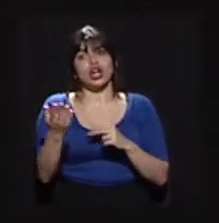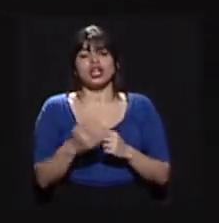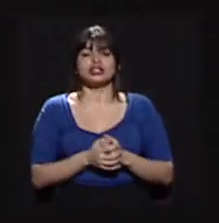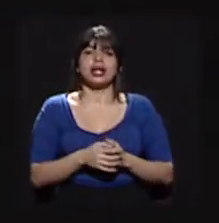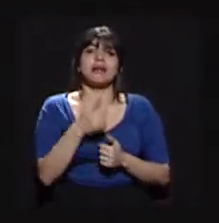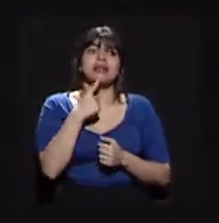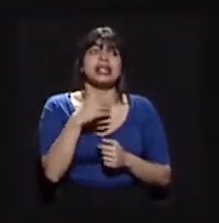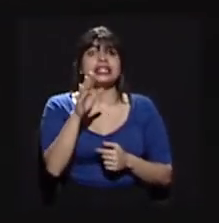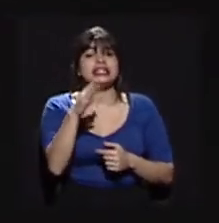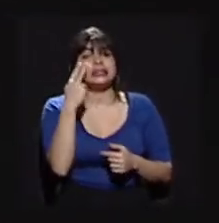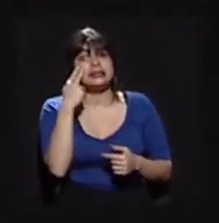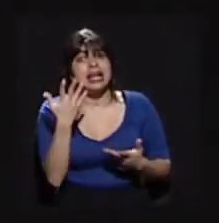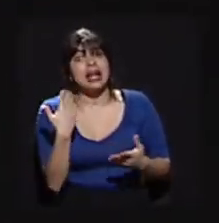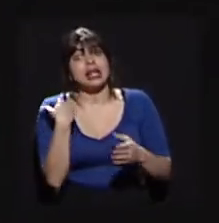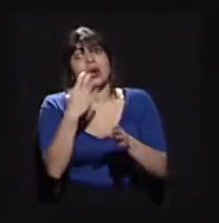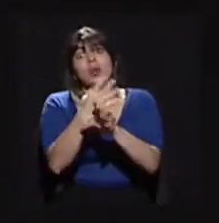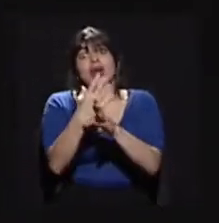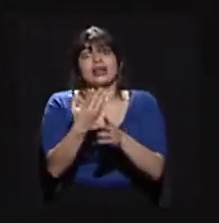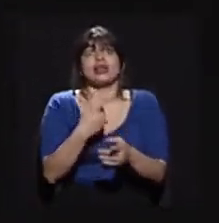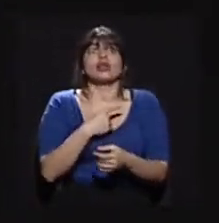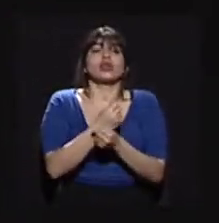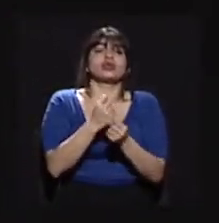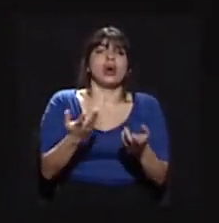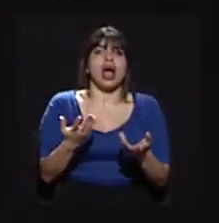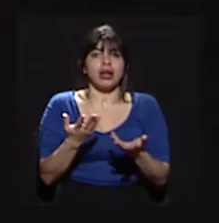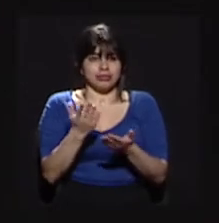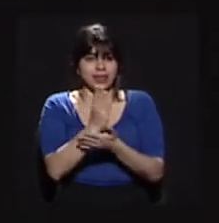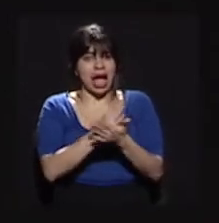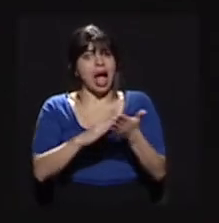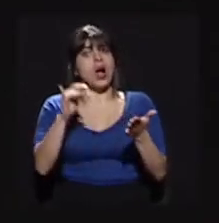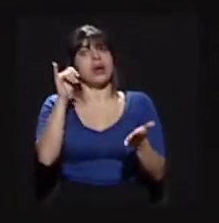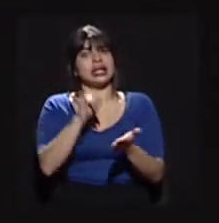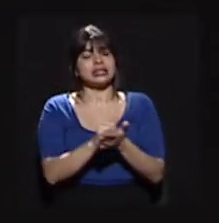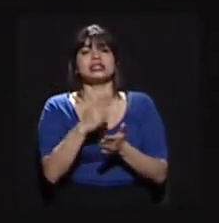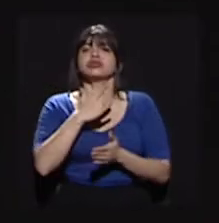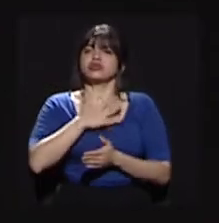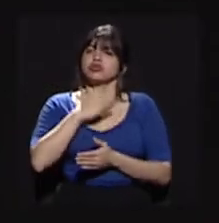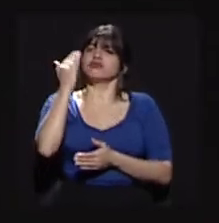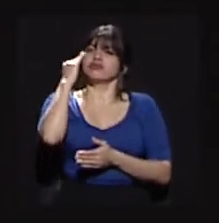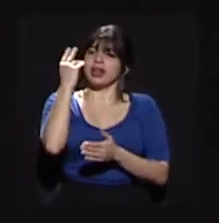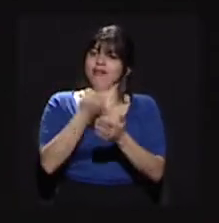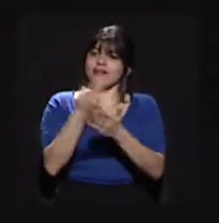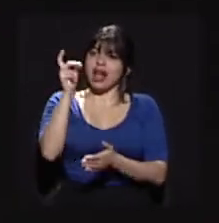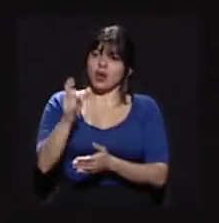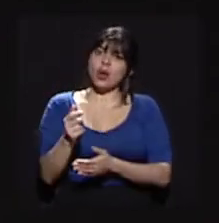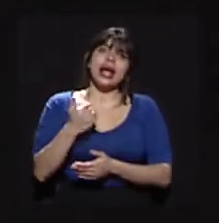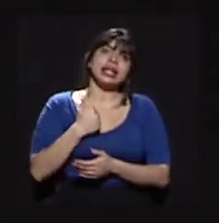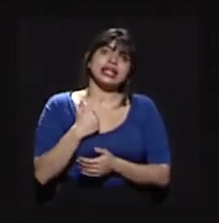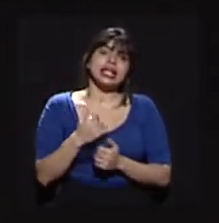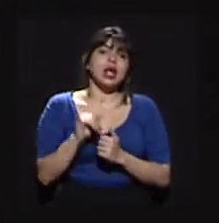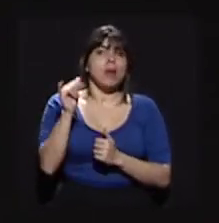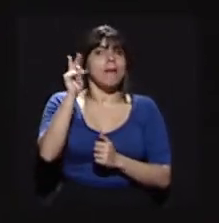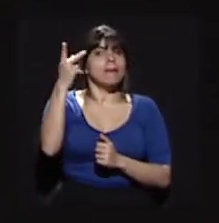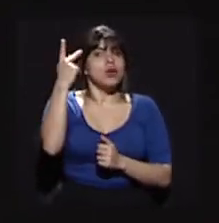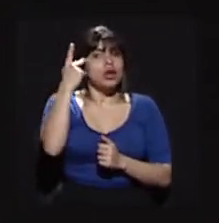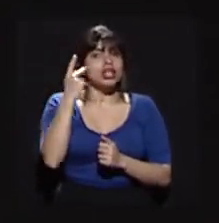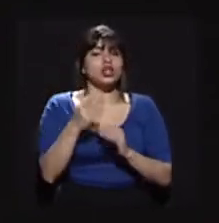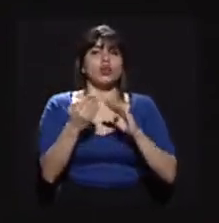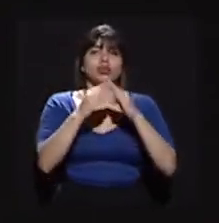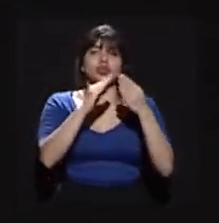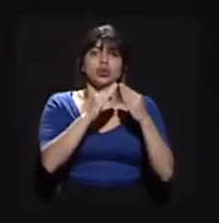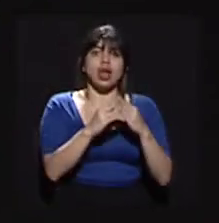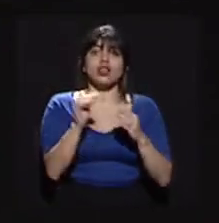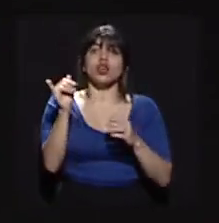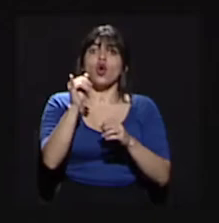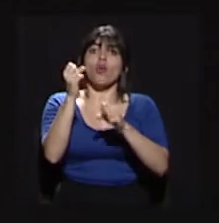mira tener cuidado dios guarde base y aún así entendiendo el valor que él tiene como como político y como ciudadano